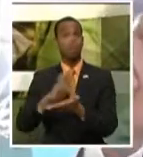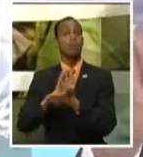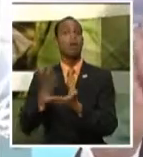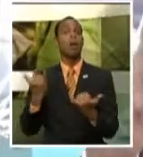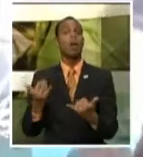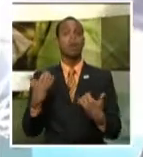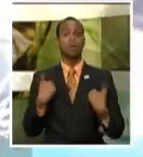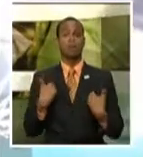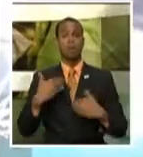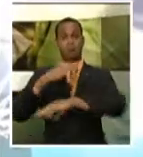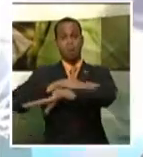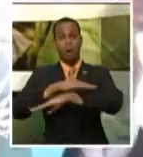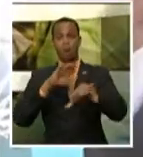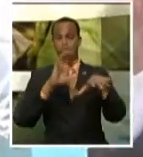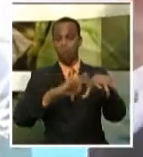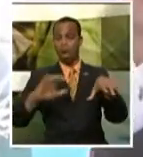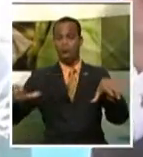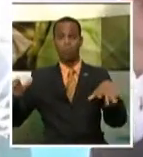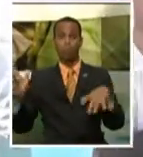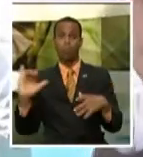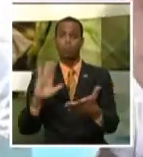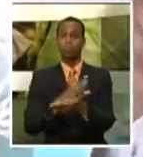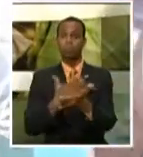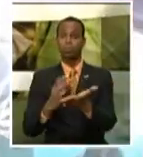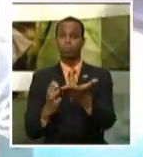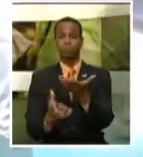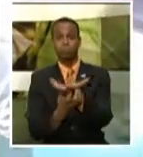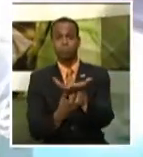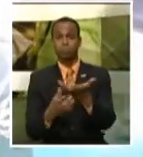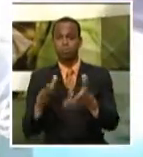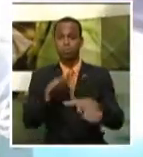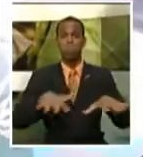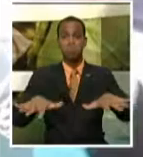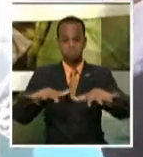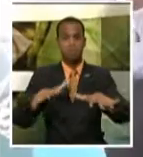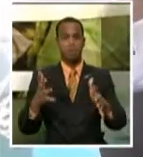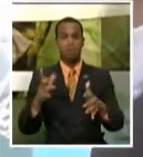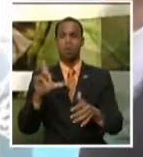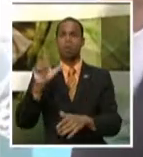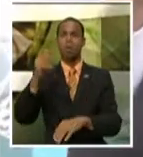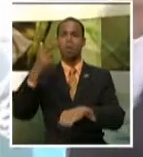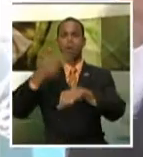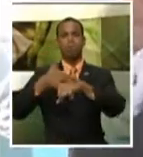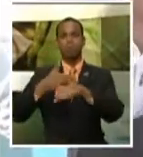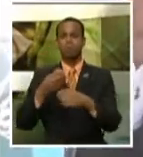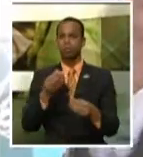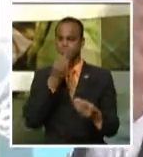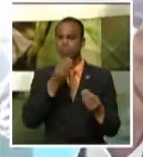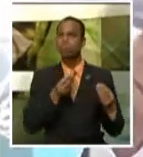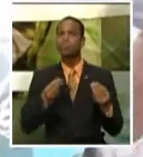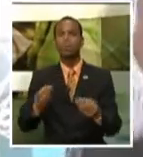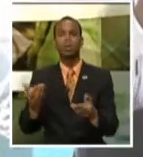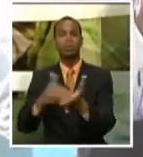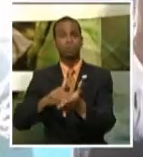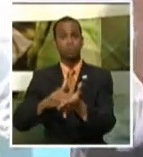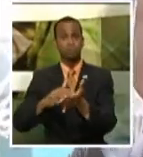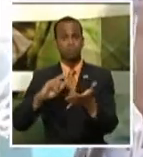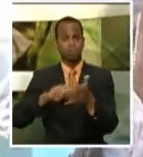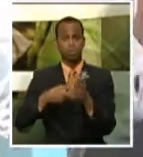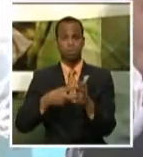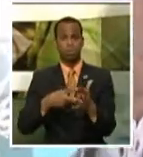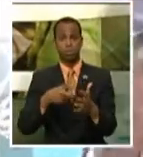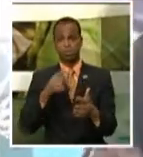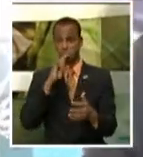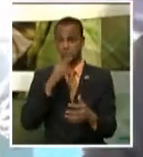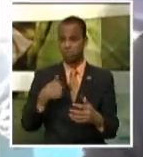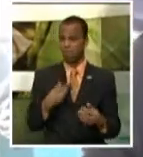cocina. Y que en la tarde reciban una merienda. Para que ningún niño tenga que ser sacado de la escuela porque su madre no